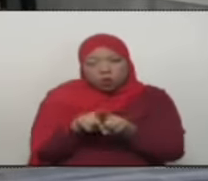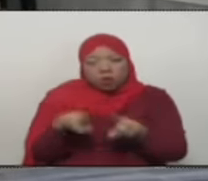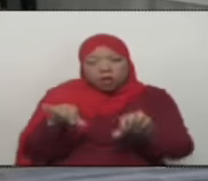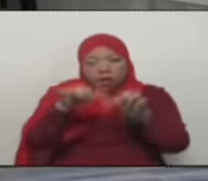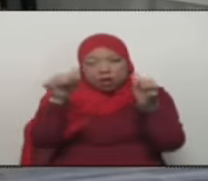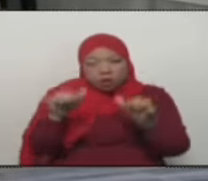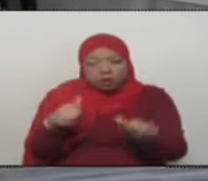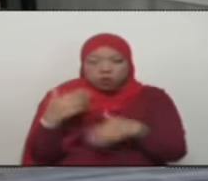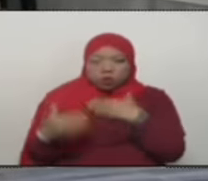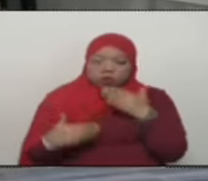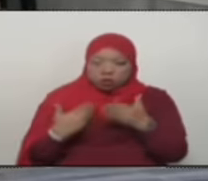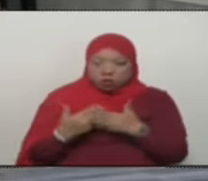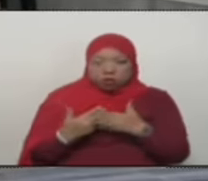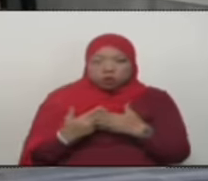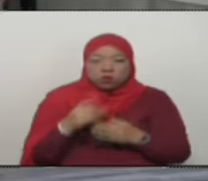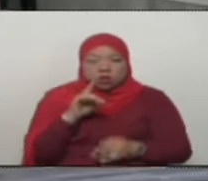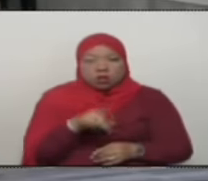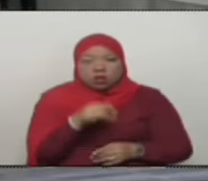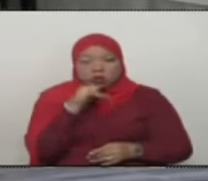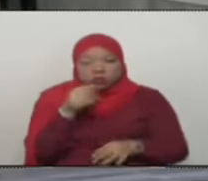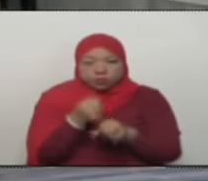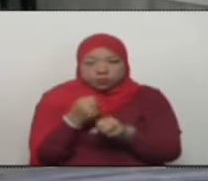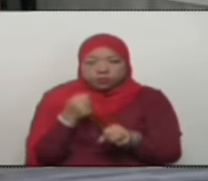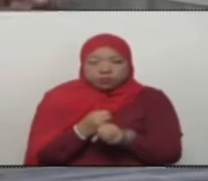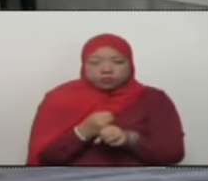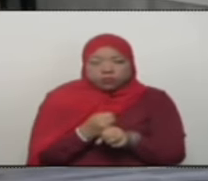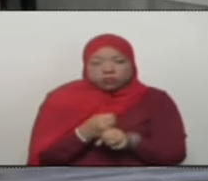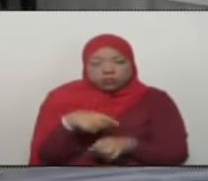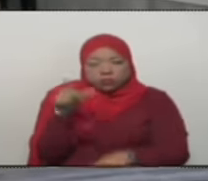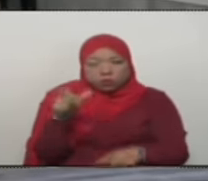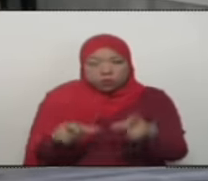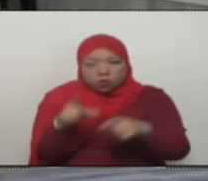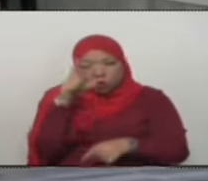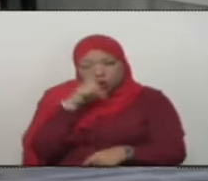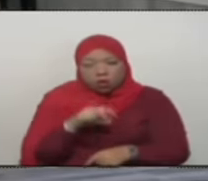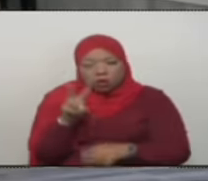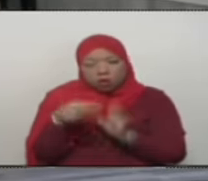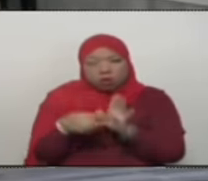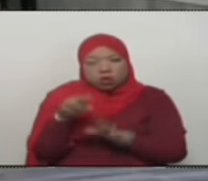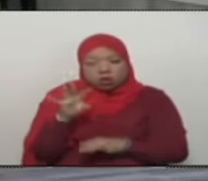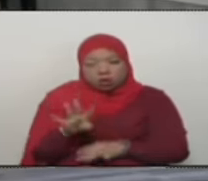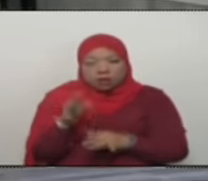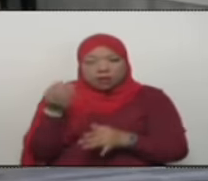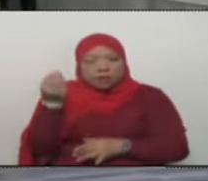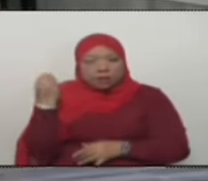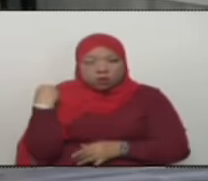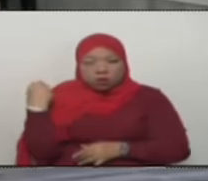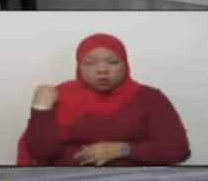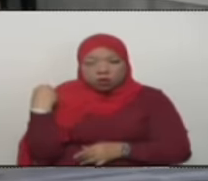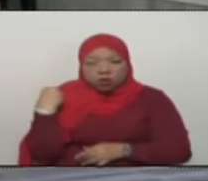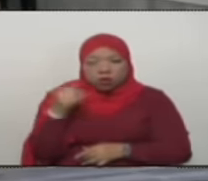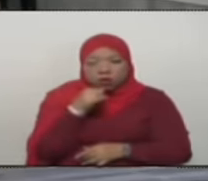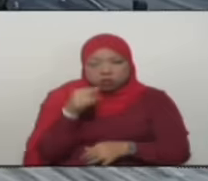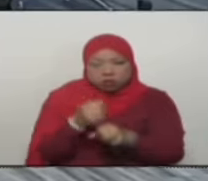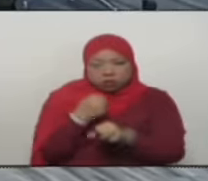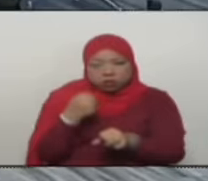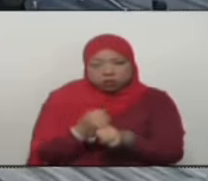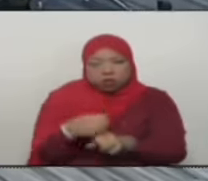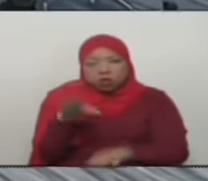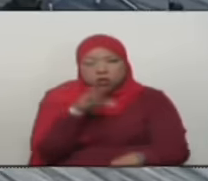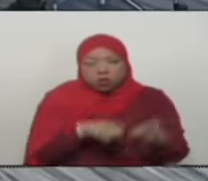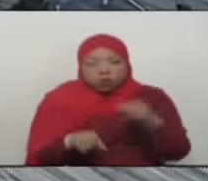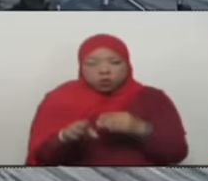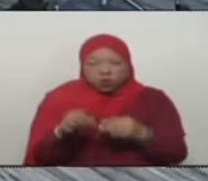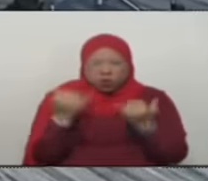que publicó, creo que en la Universidad de Harvard, sí, sí, Ricardo Hausmann, en el año 2004, y llamó la hipótesis del cisne negro, que